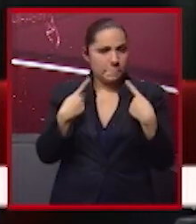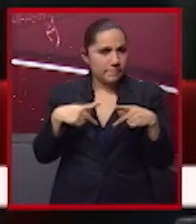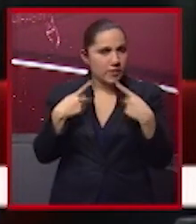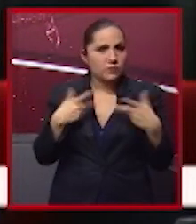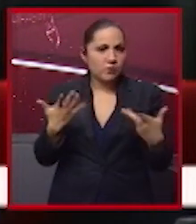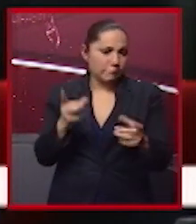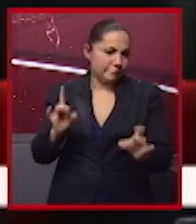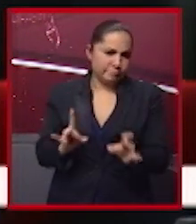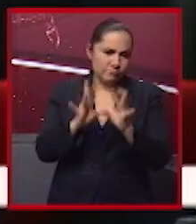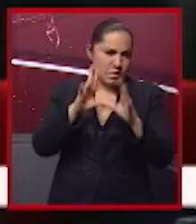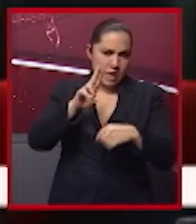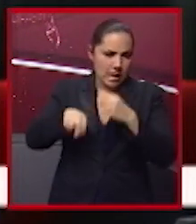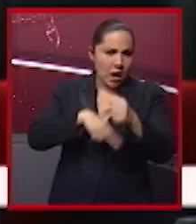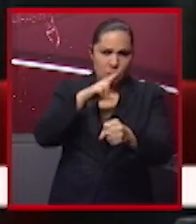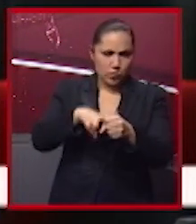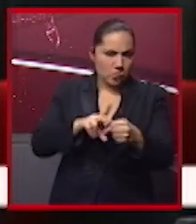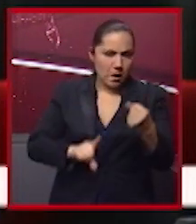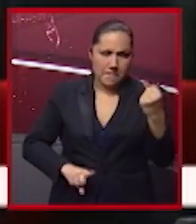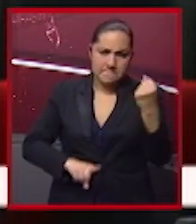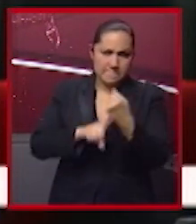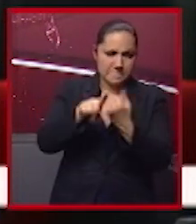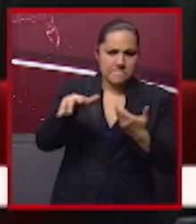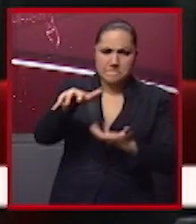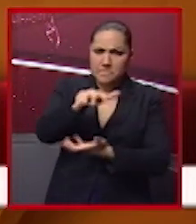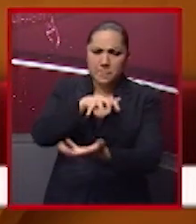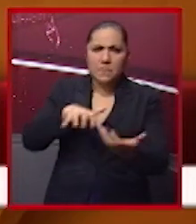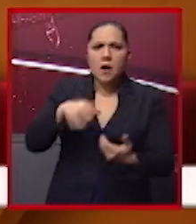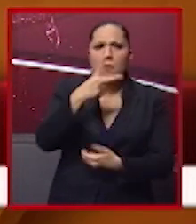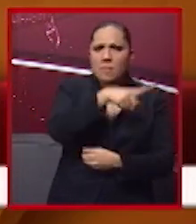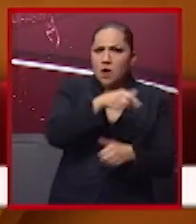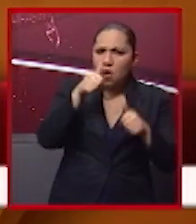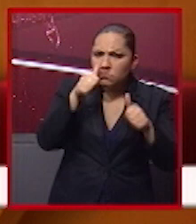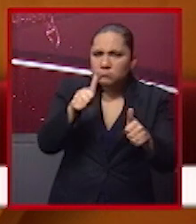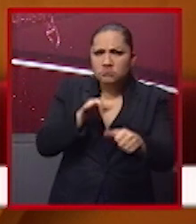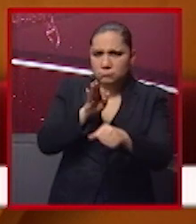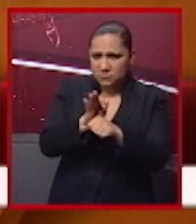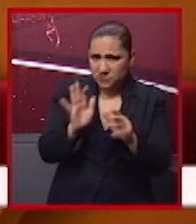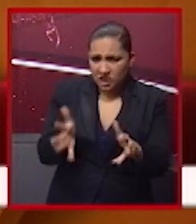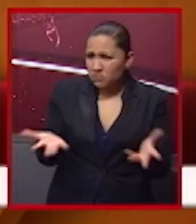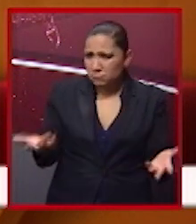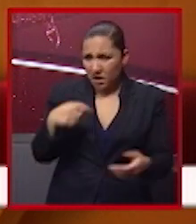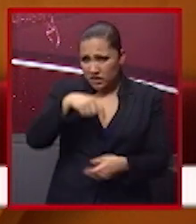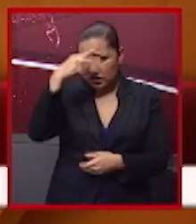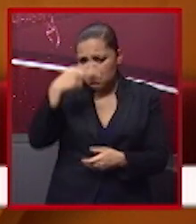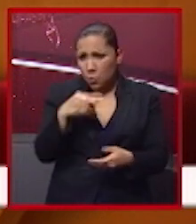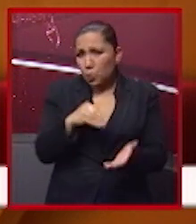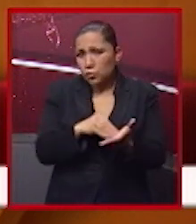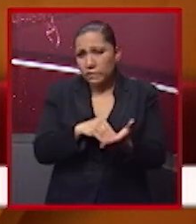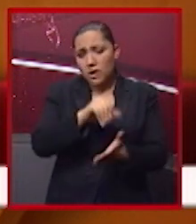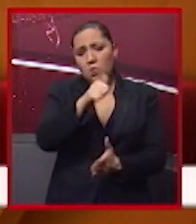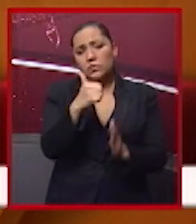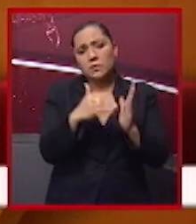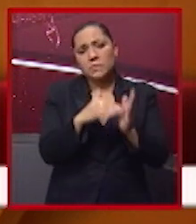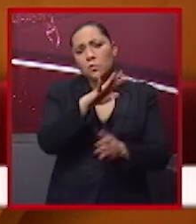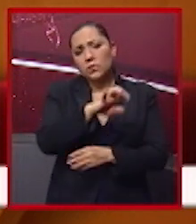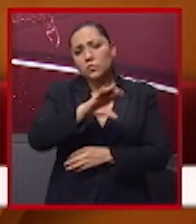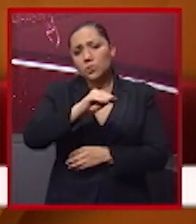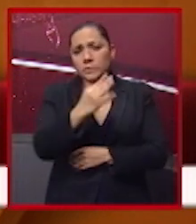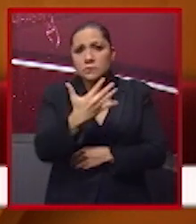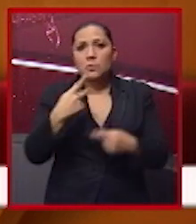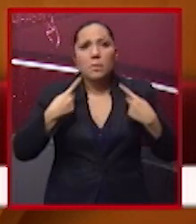de origen natural. Tan solo en la Ciudad de México persisten 11,495 damnificados.